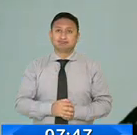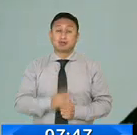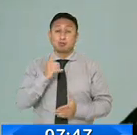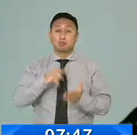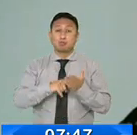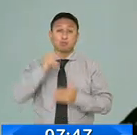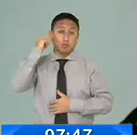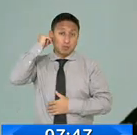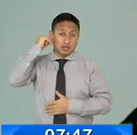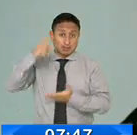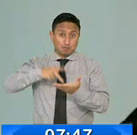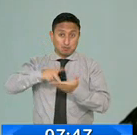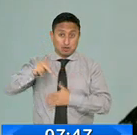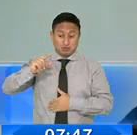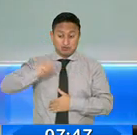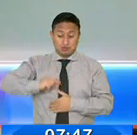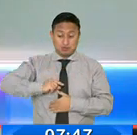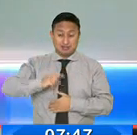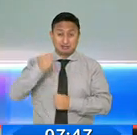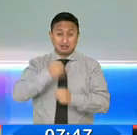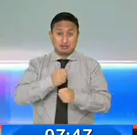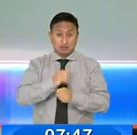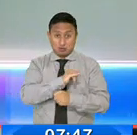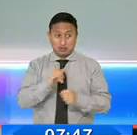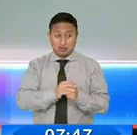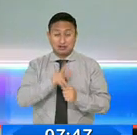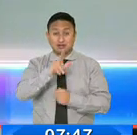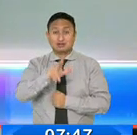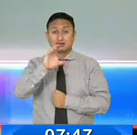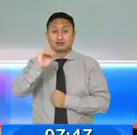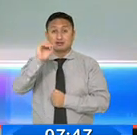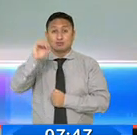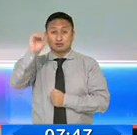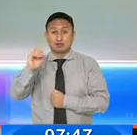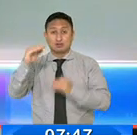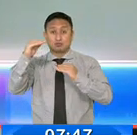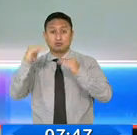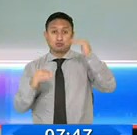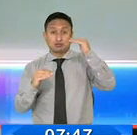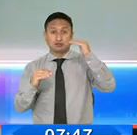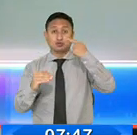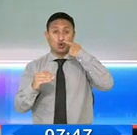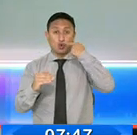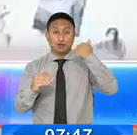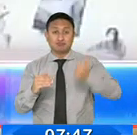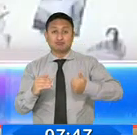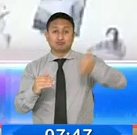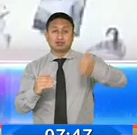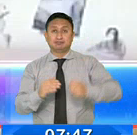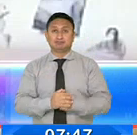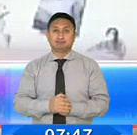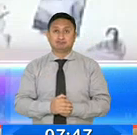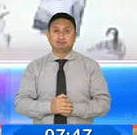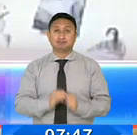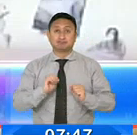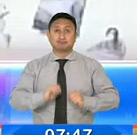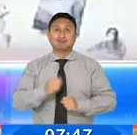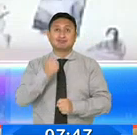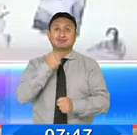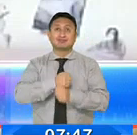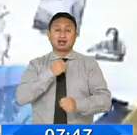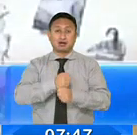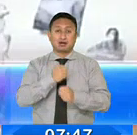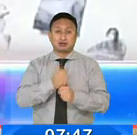por el mismo trabajo es un 30% menor que el de los hombres generalmente. El nivel de desempleo para las mujeres